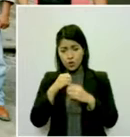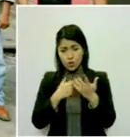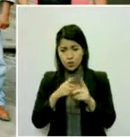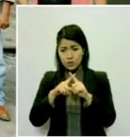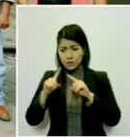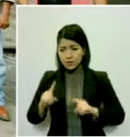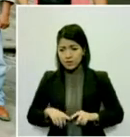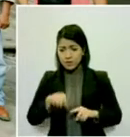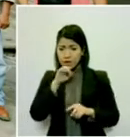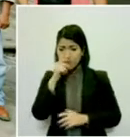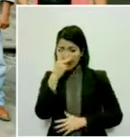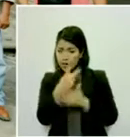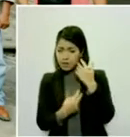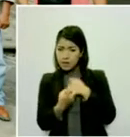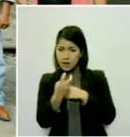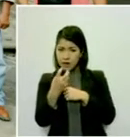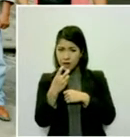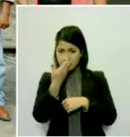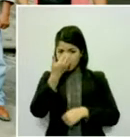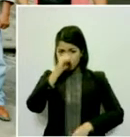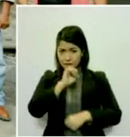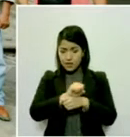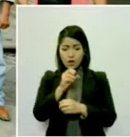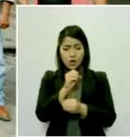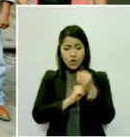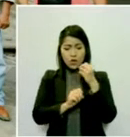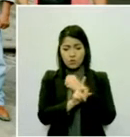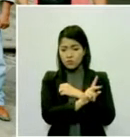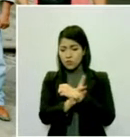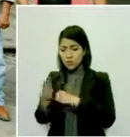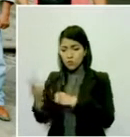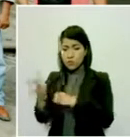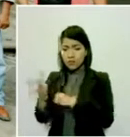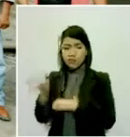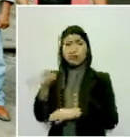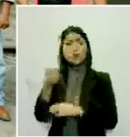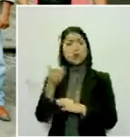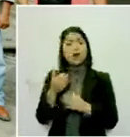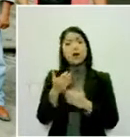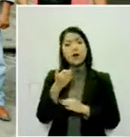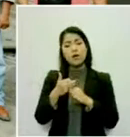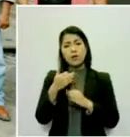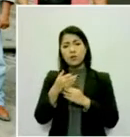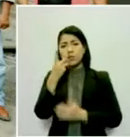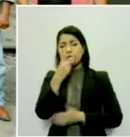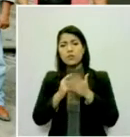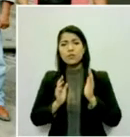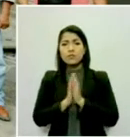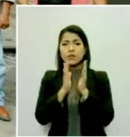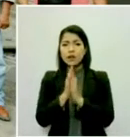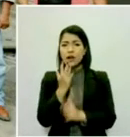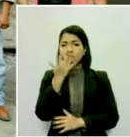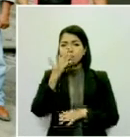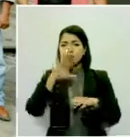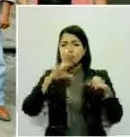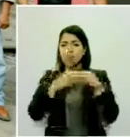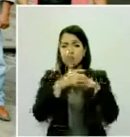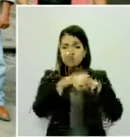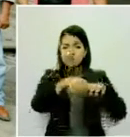es uno de los programas que están en la Secretaría de Obras Públicas. En este programa solamente han participado 5